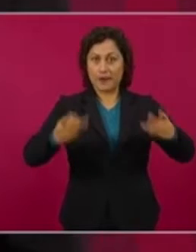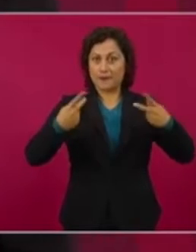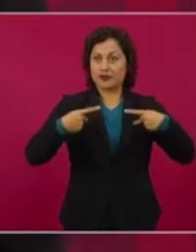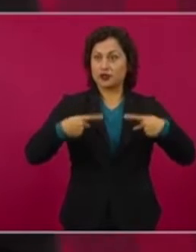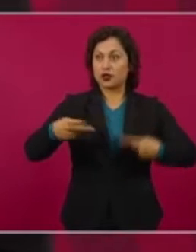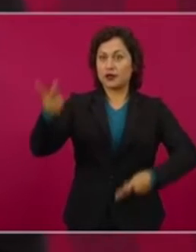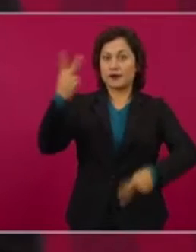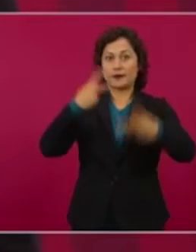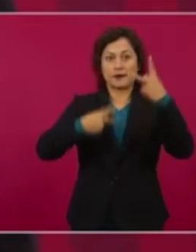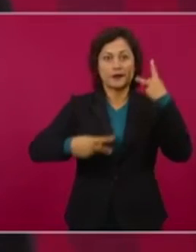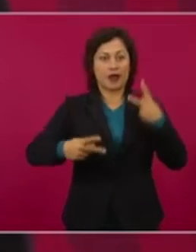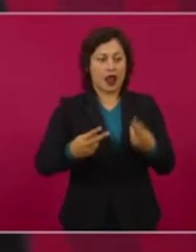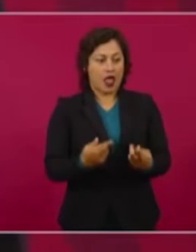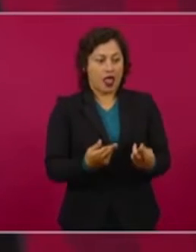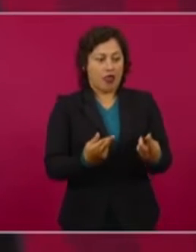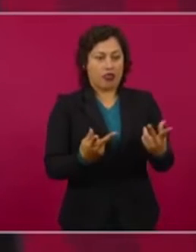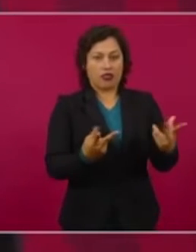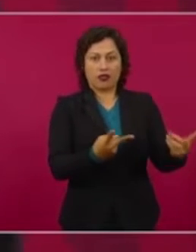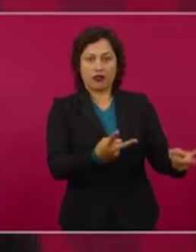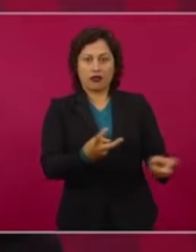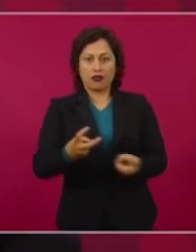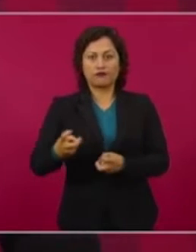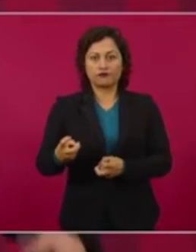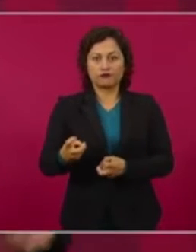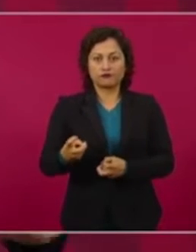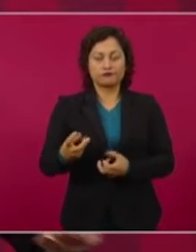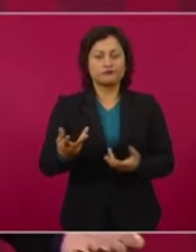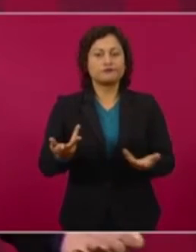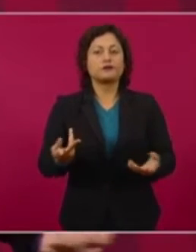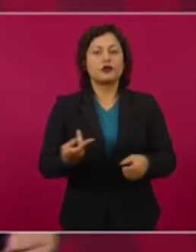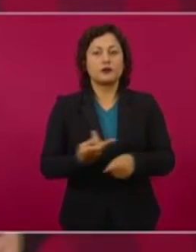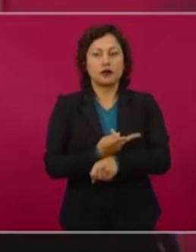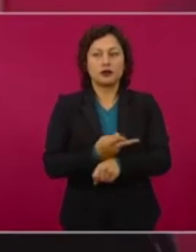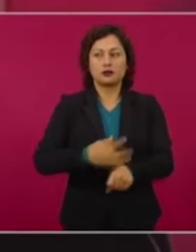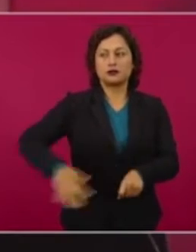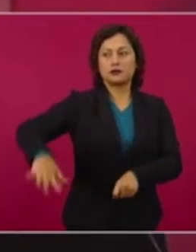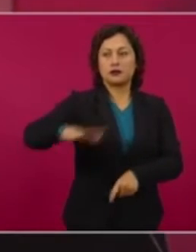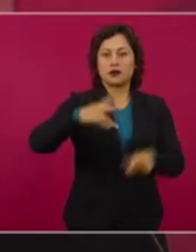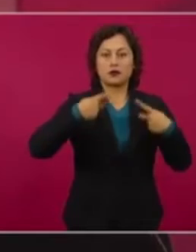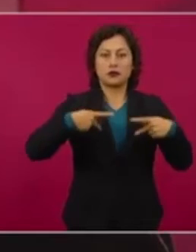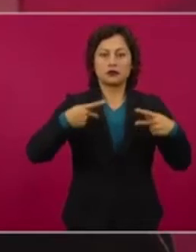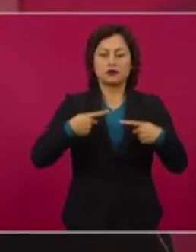la gente se portó muy bien porque hubo desabasto.